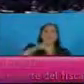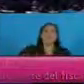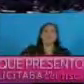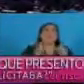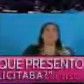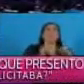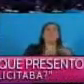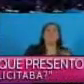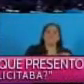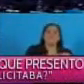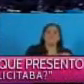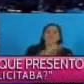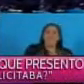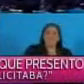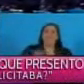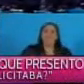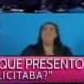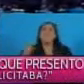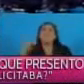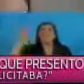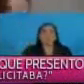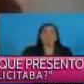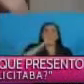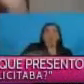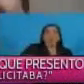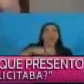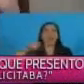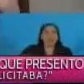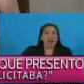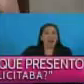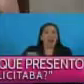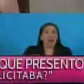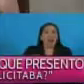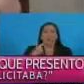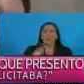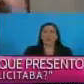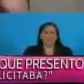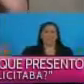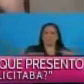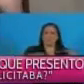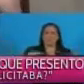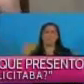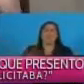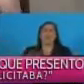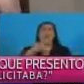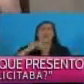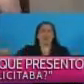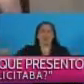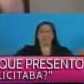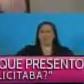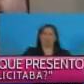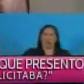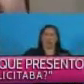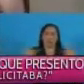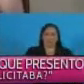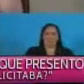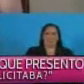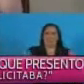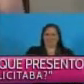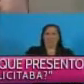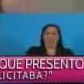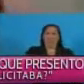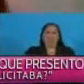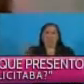fecha, firmados por la misma persona, que dicen exactamente lo contrario a lo que planteó en la denuncia. Eso no es